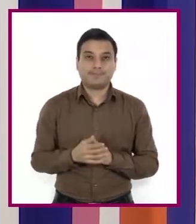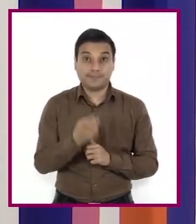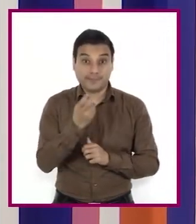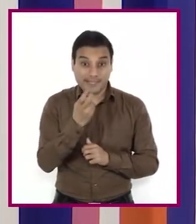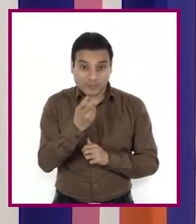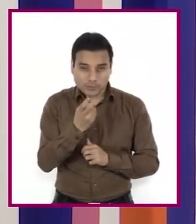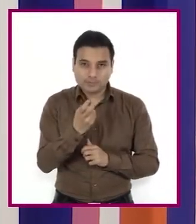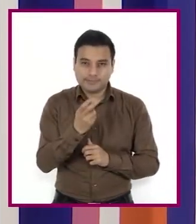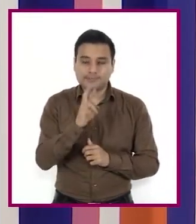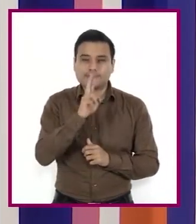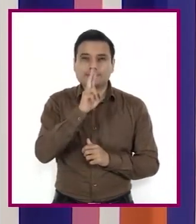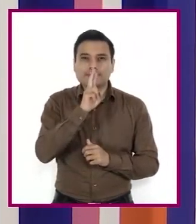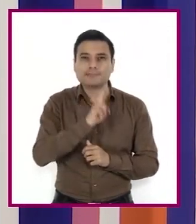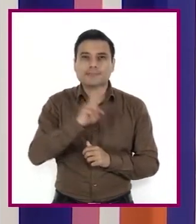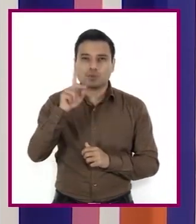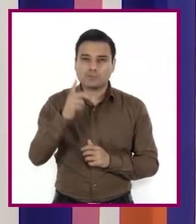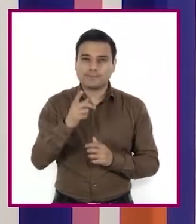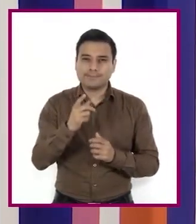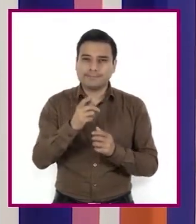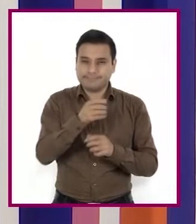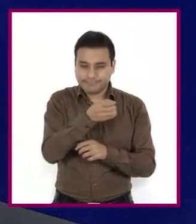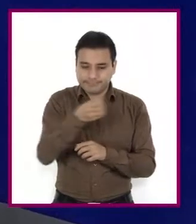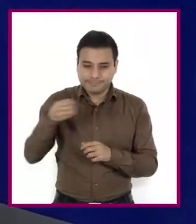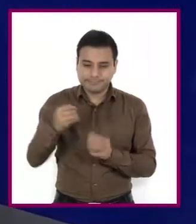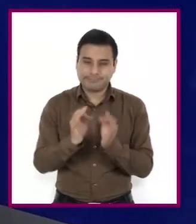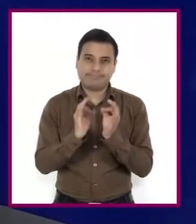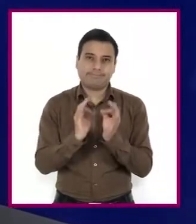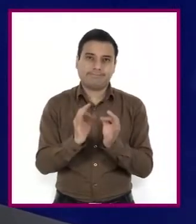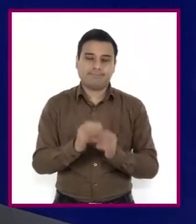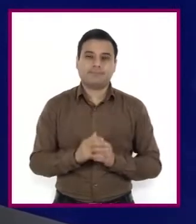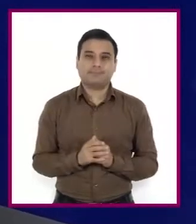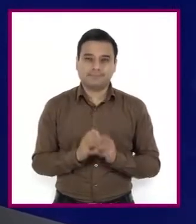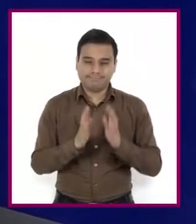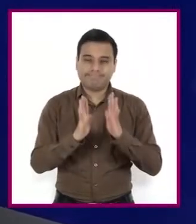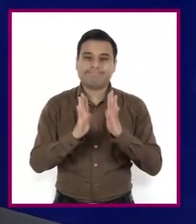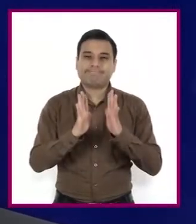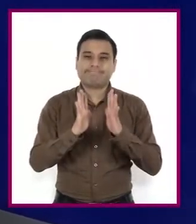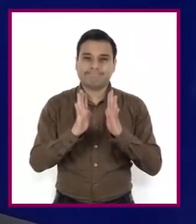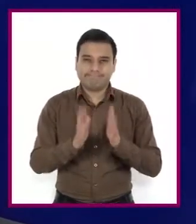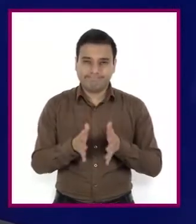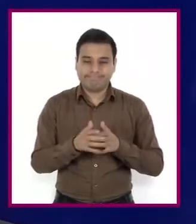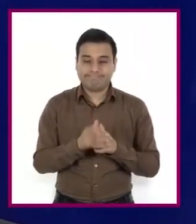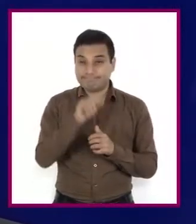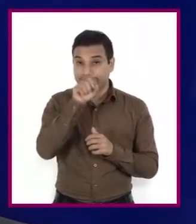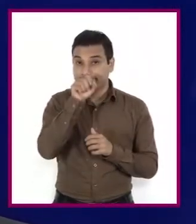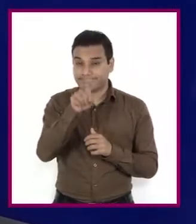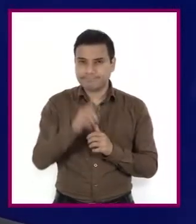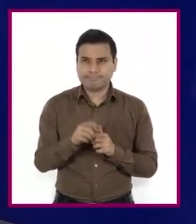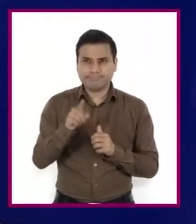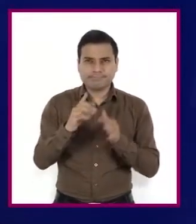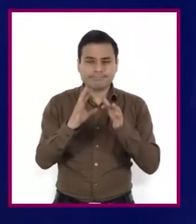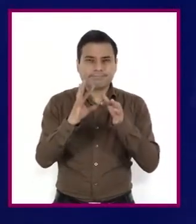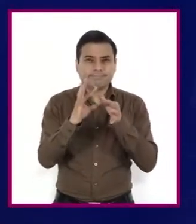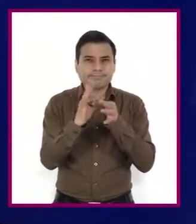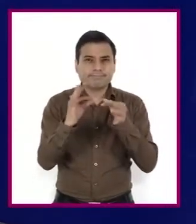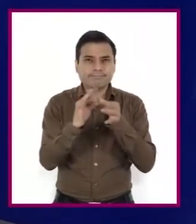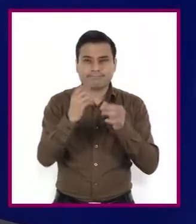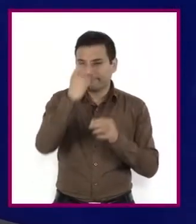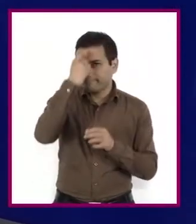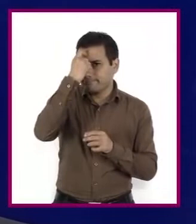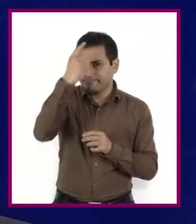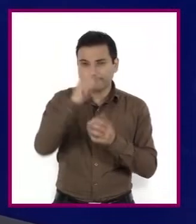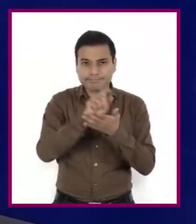qué información se encuentra dentro de ellos. También me di cuenta de que se menciona al autor del texto del cual se obtuvo